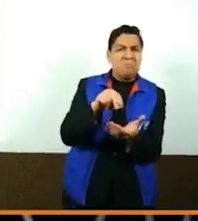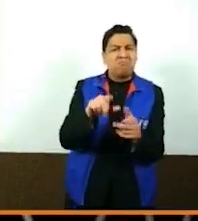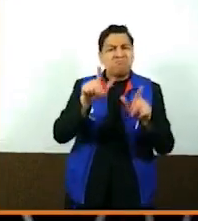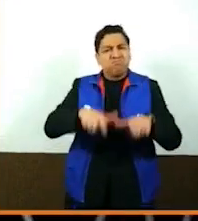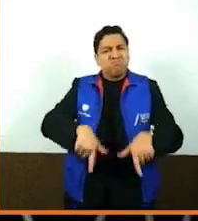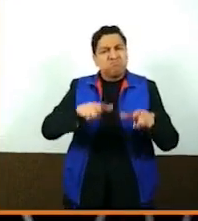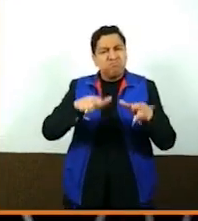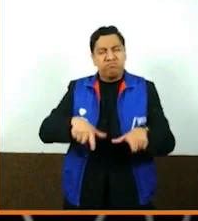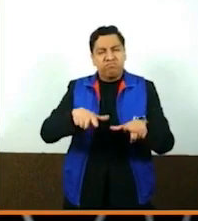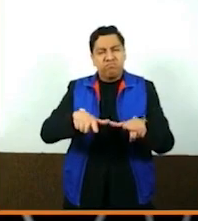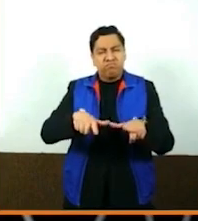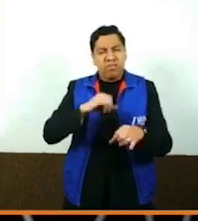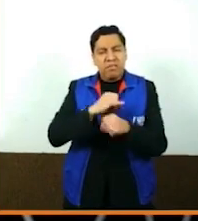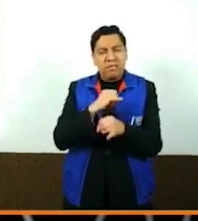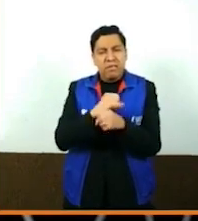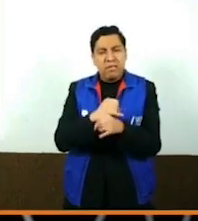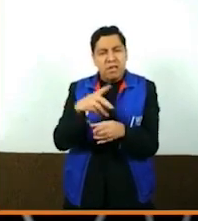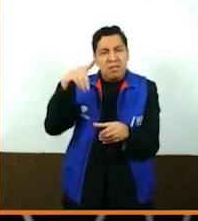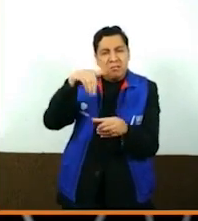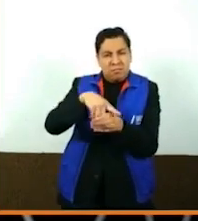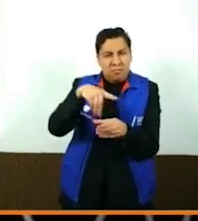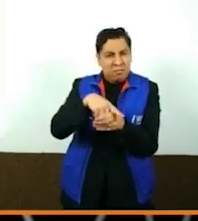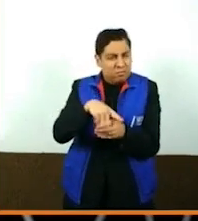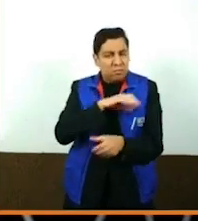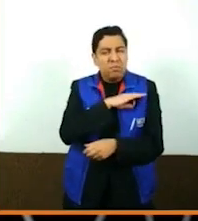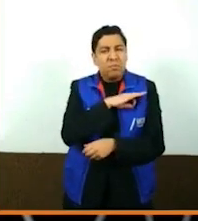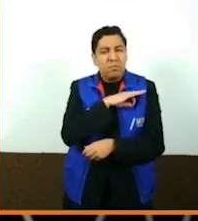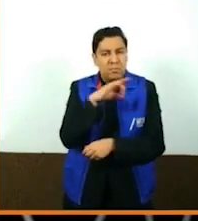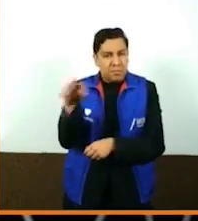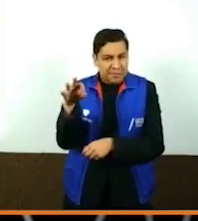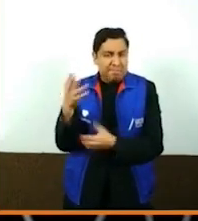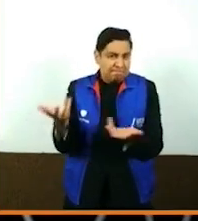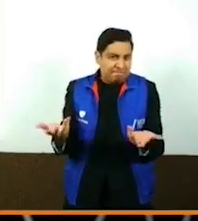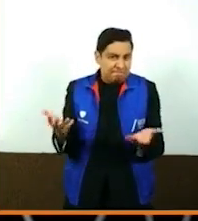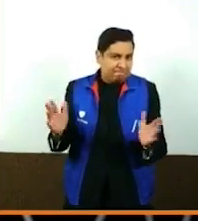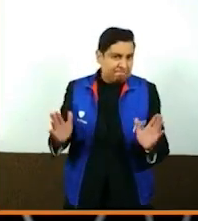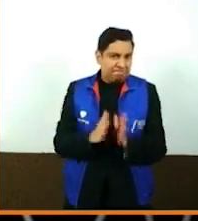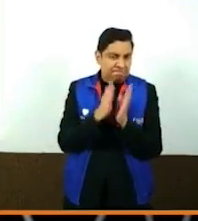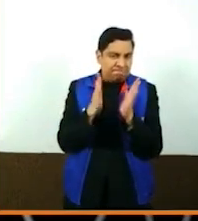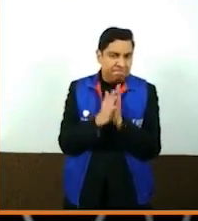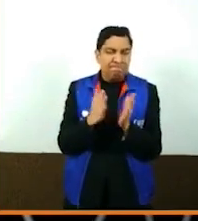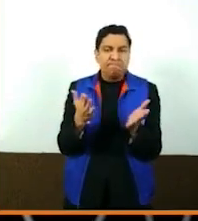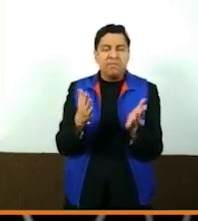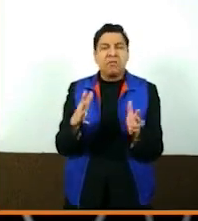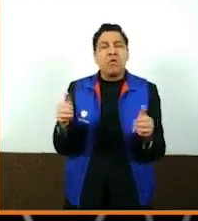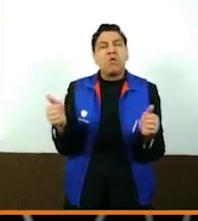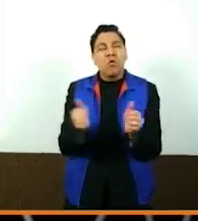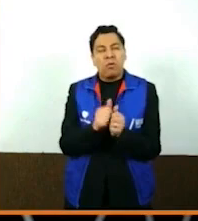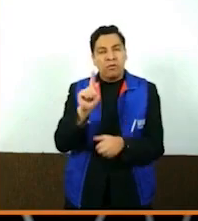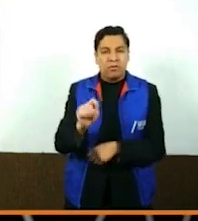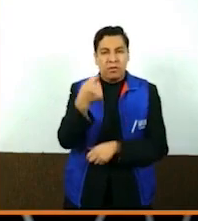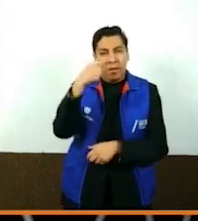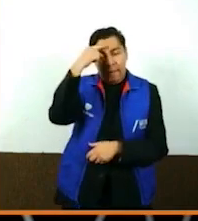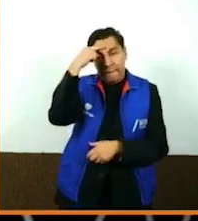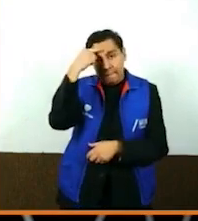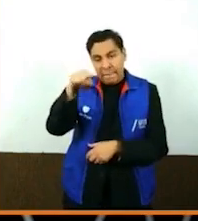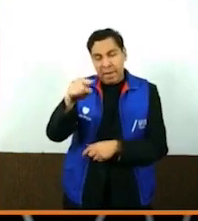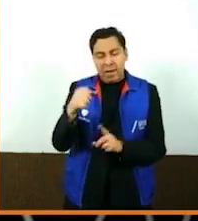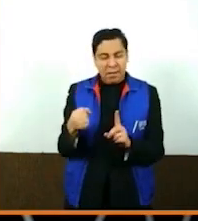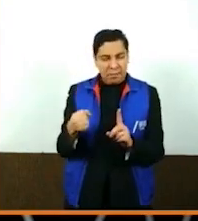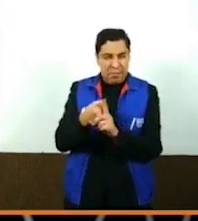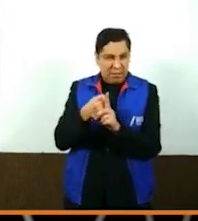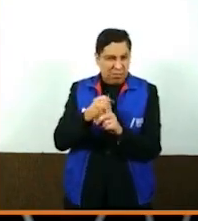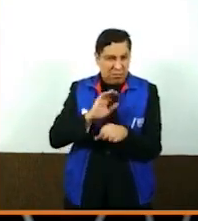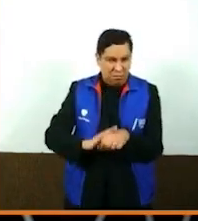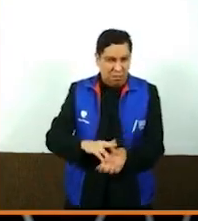mayores recursos. Para nosotros es siempre muy importante el participar con tecnología para maximizar ese impacto que